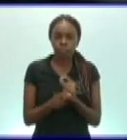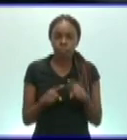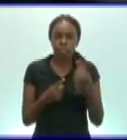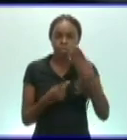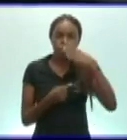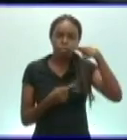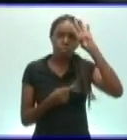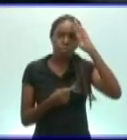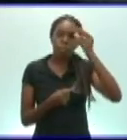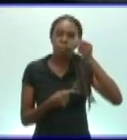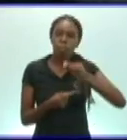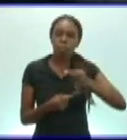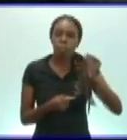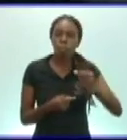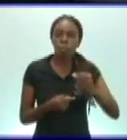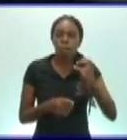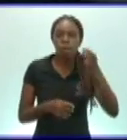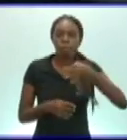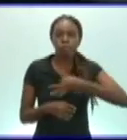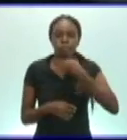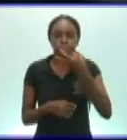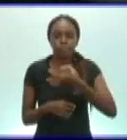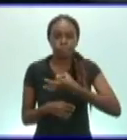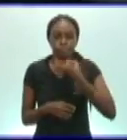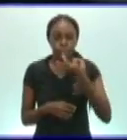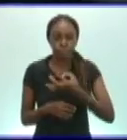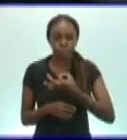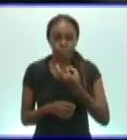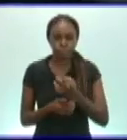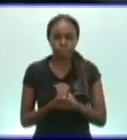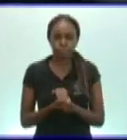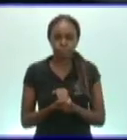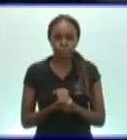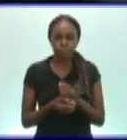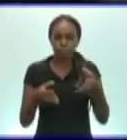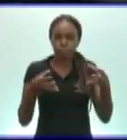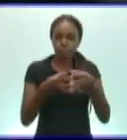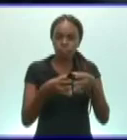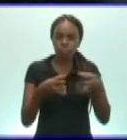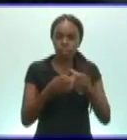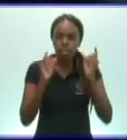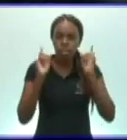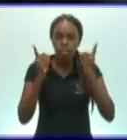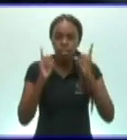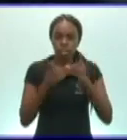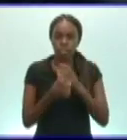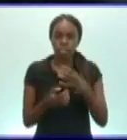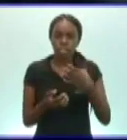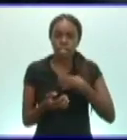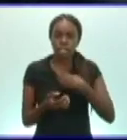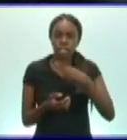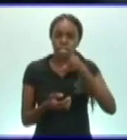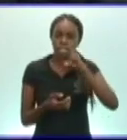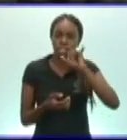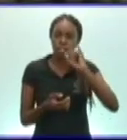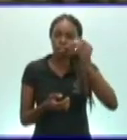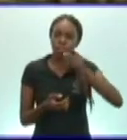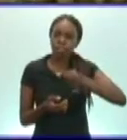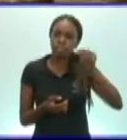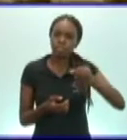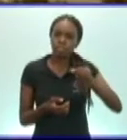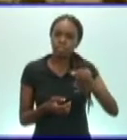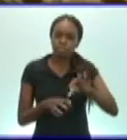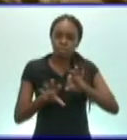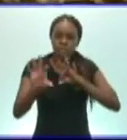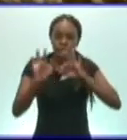den sus puntos de vista y se convoca a la Junta de Información. Esa Junta de Información tendrá 16 representantes